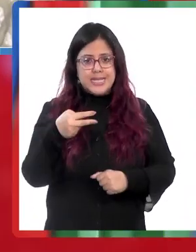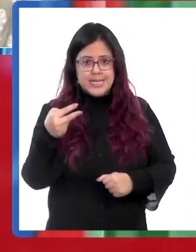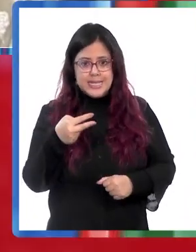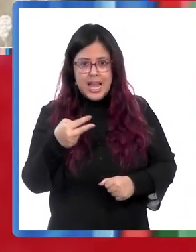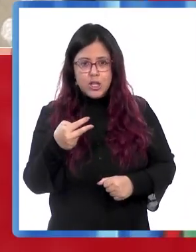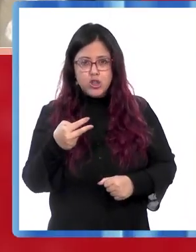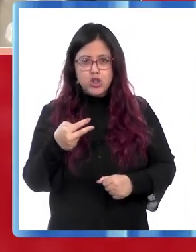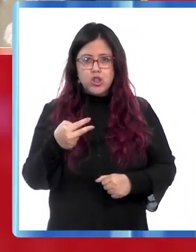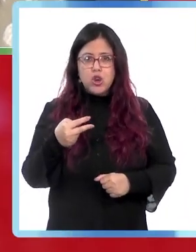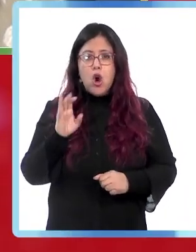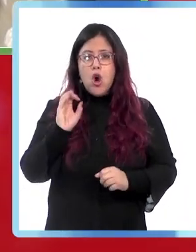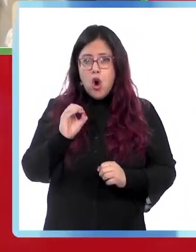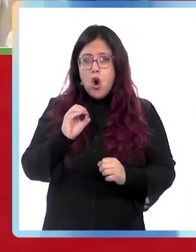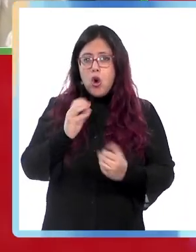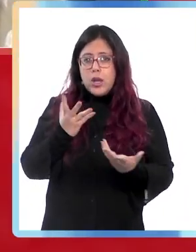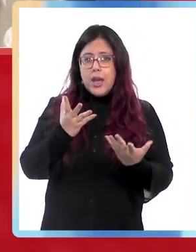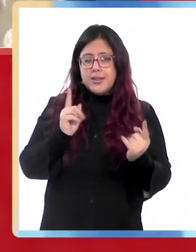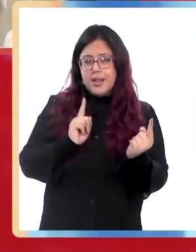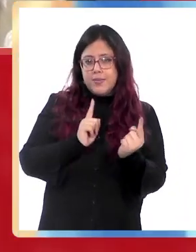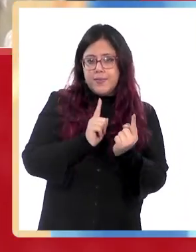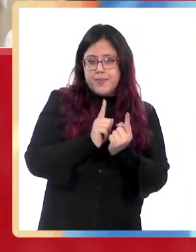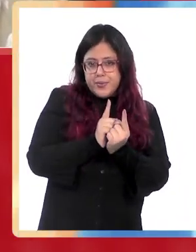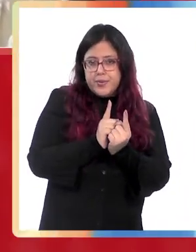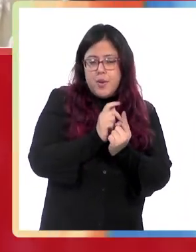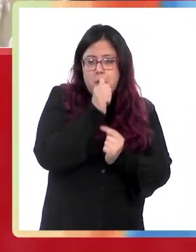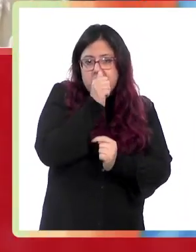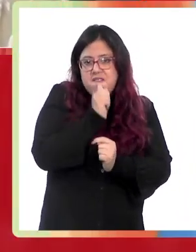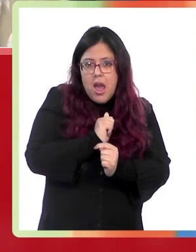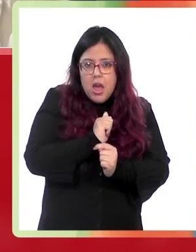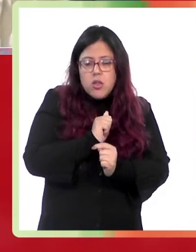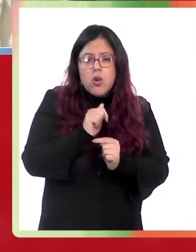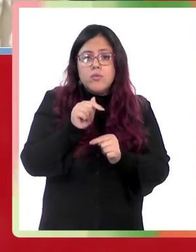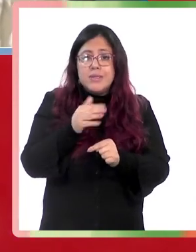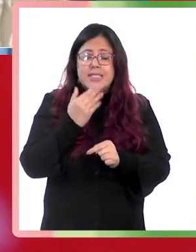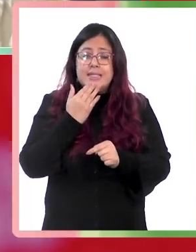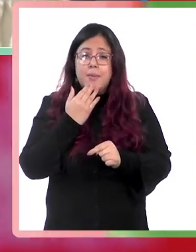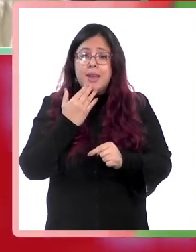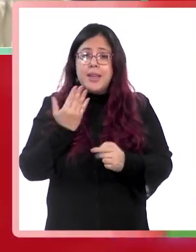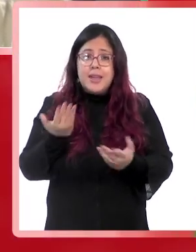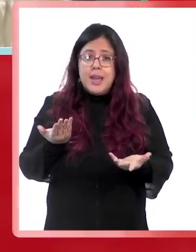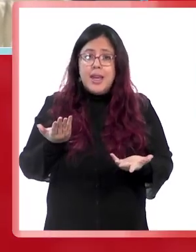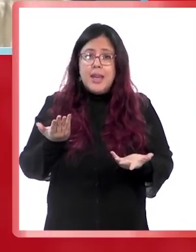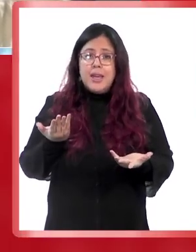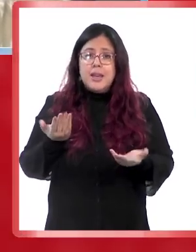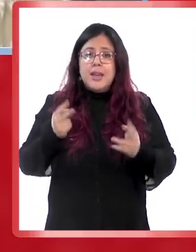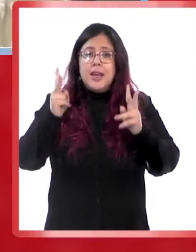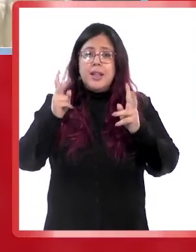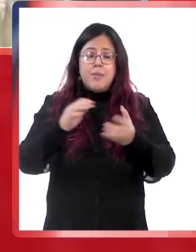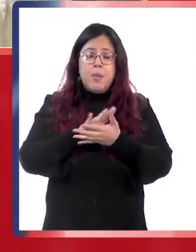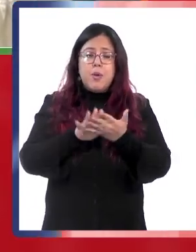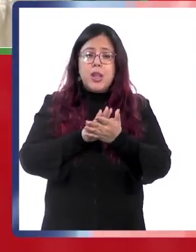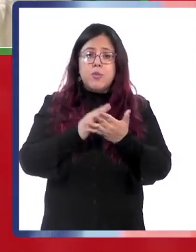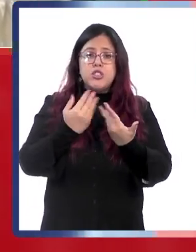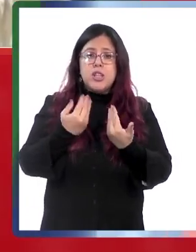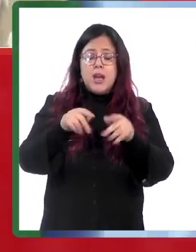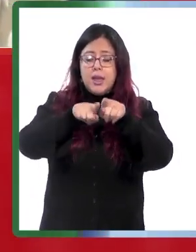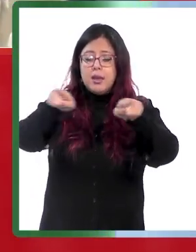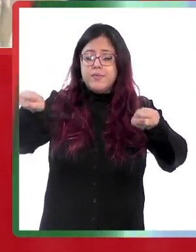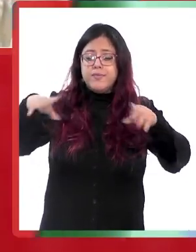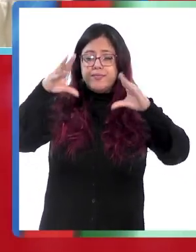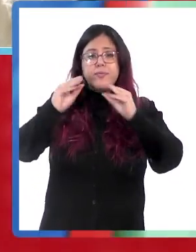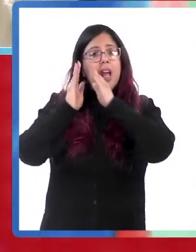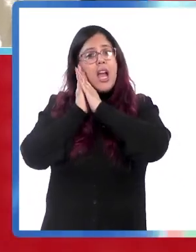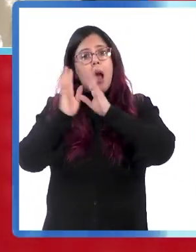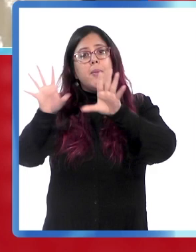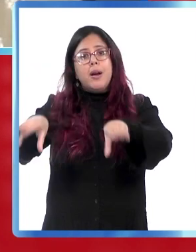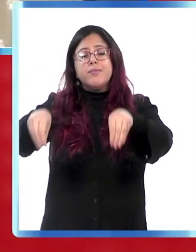relaciones sexuales o contacto cercano, íntimo o muy estrecho, incluso de usar también se refiere a la ropa de cama, pero